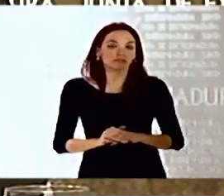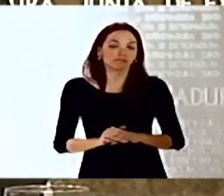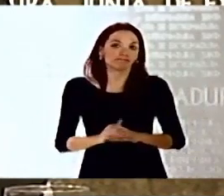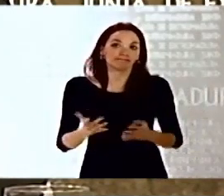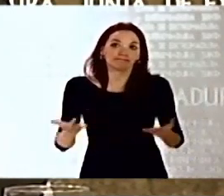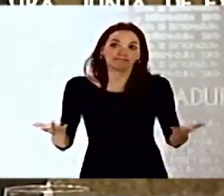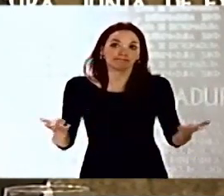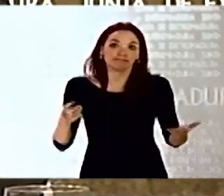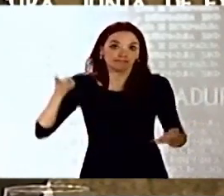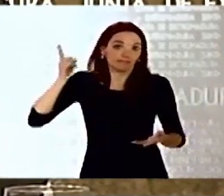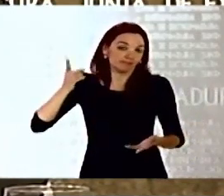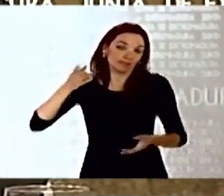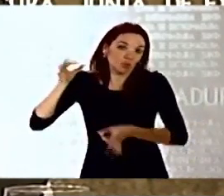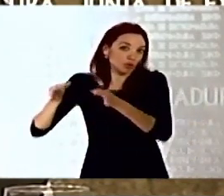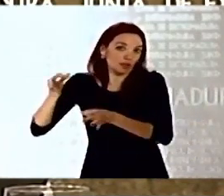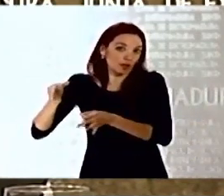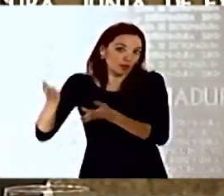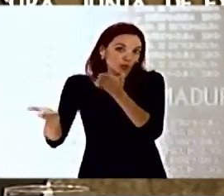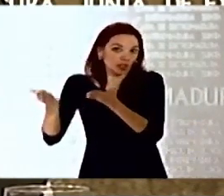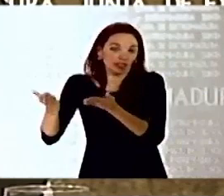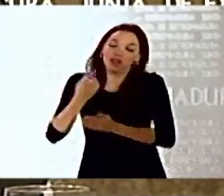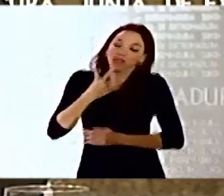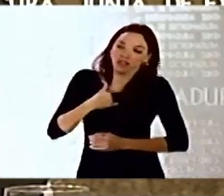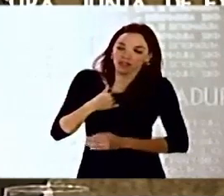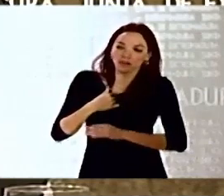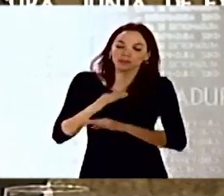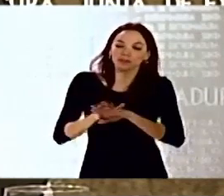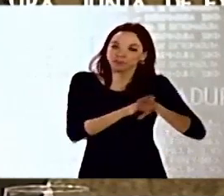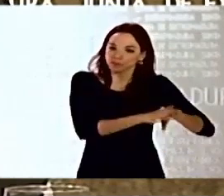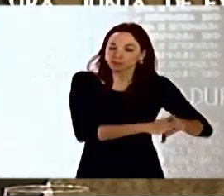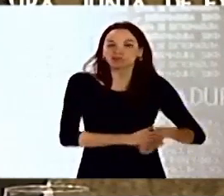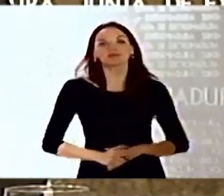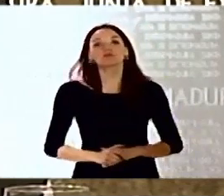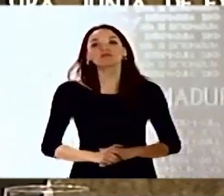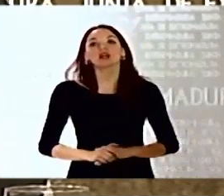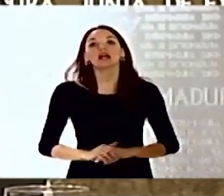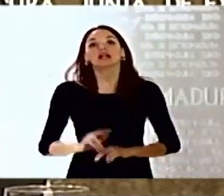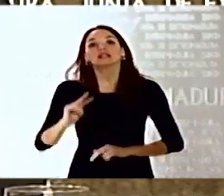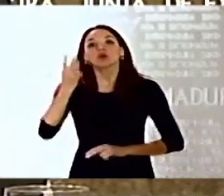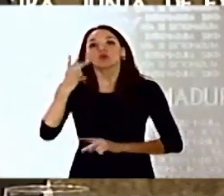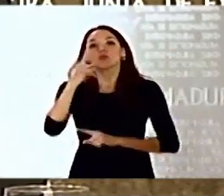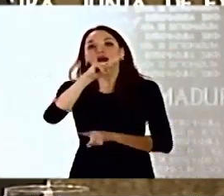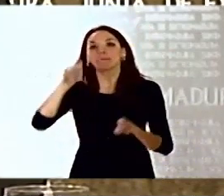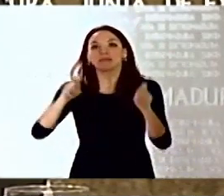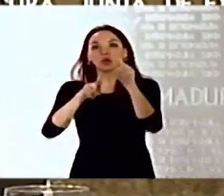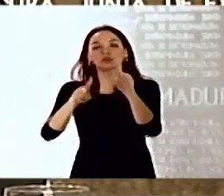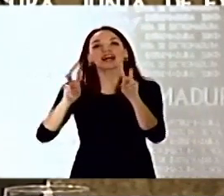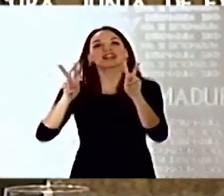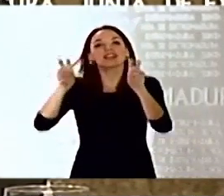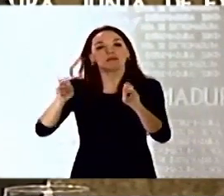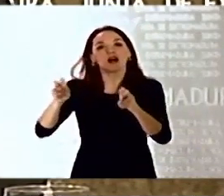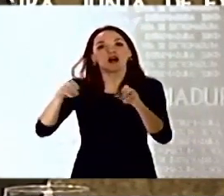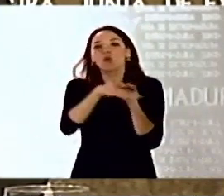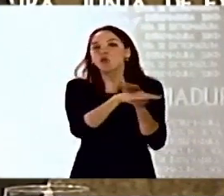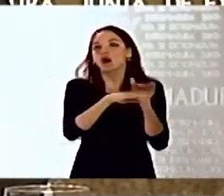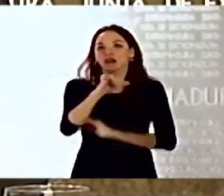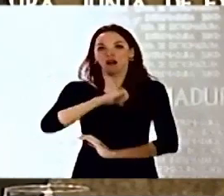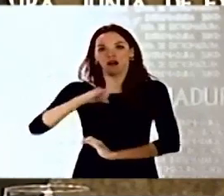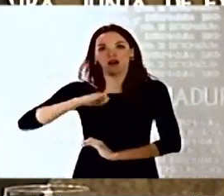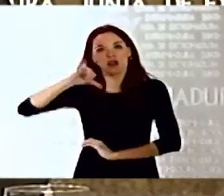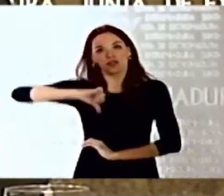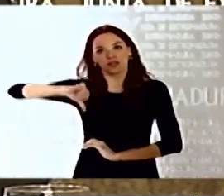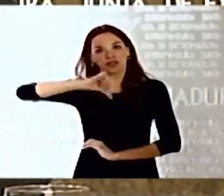lo que marquen los tribunales de justicia. A la segunda pregunta del almacenamiento privado, del aceite de oliva. Bueno, pues esto